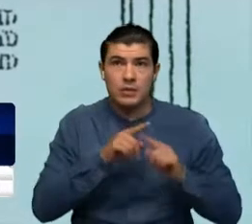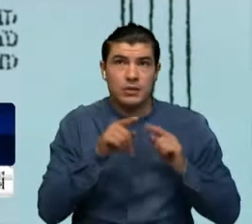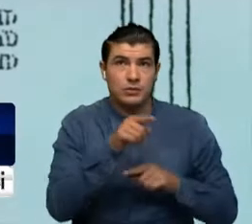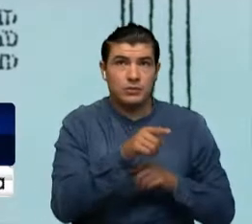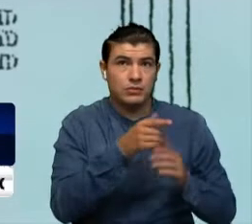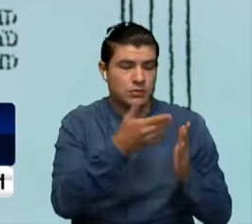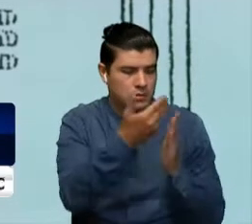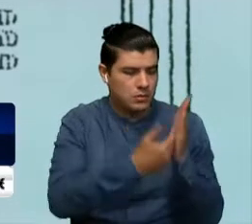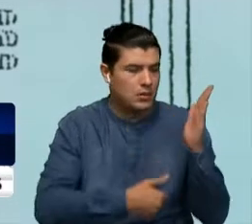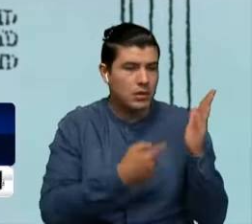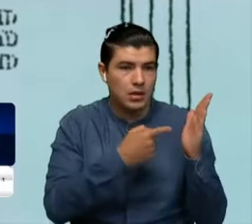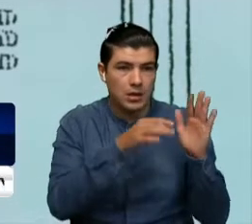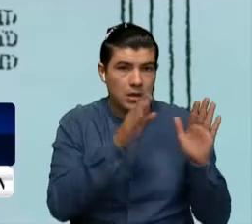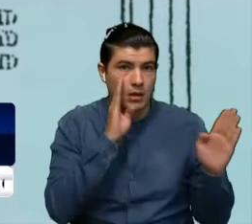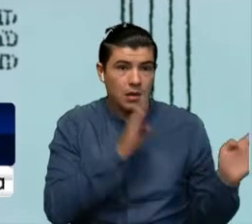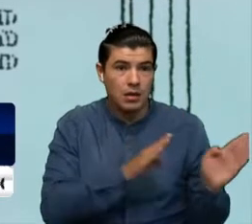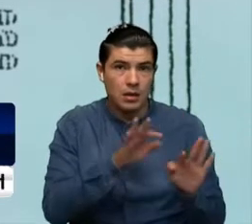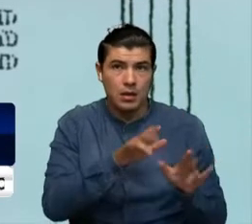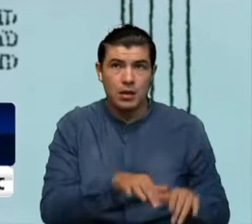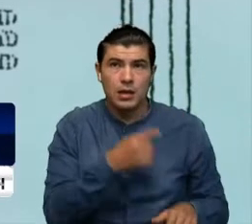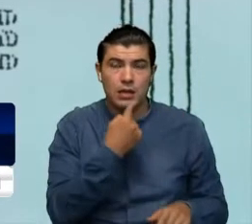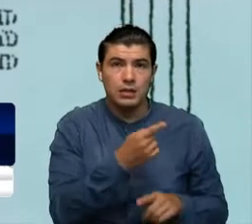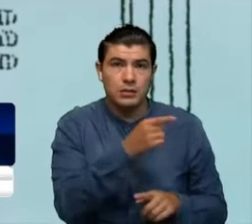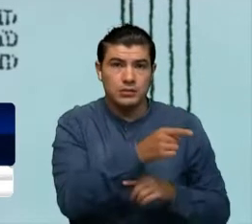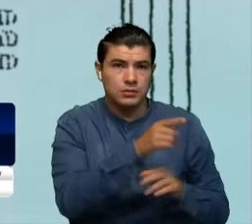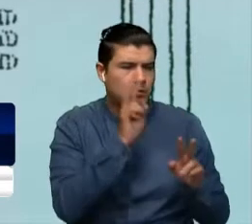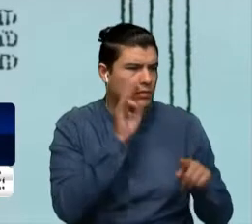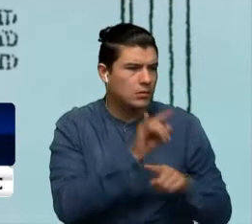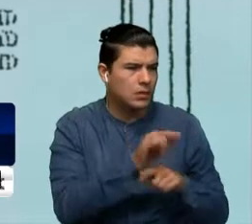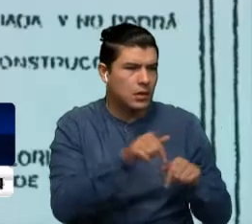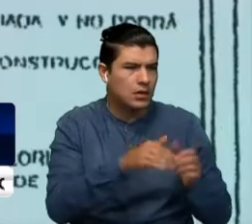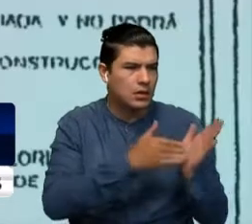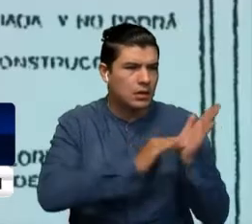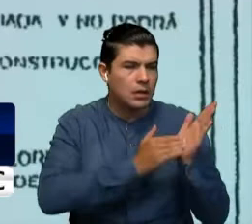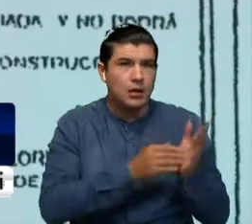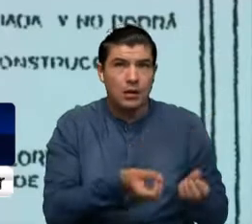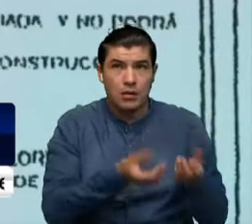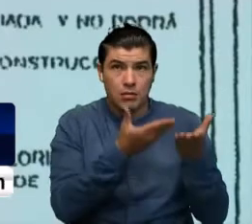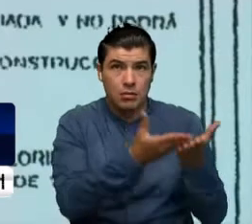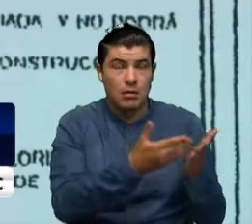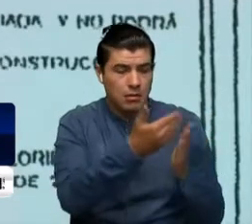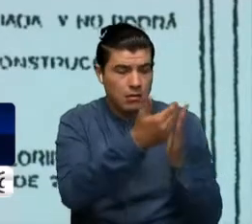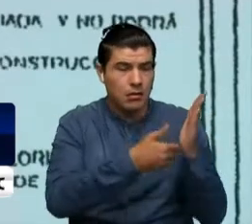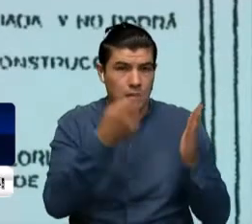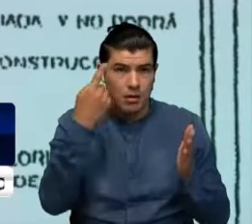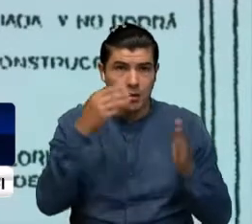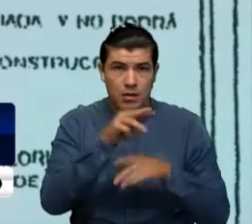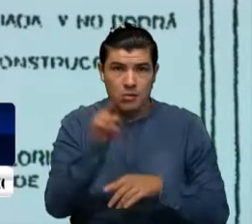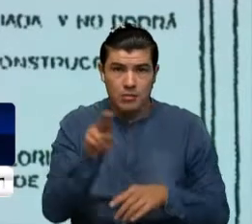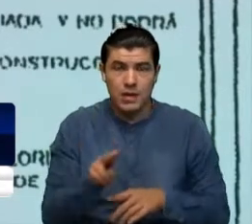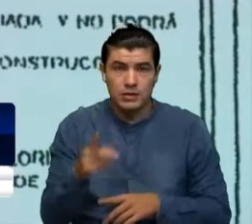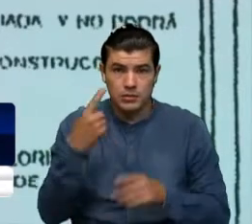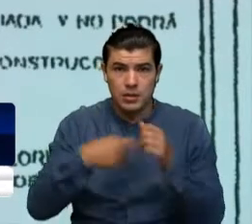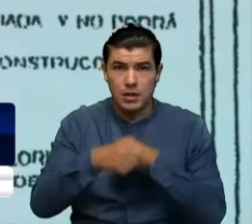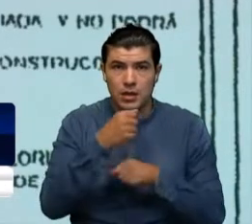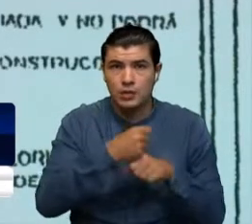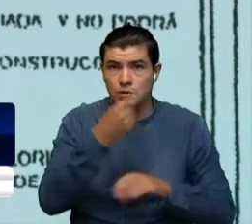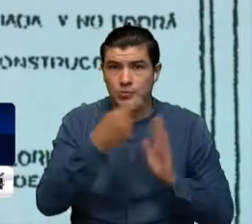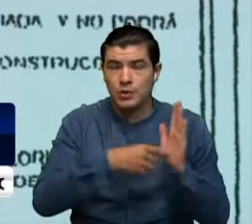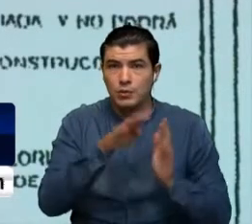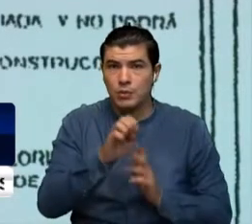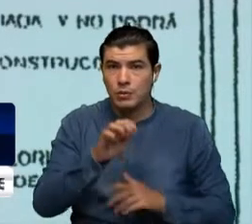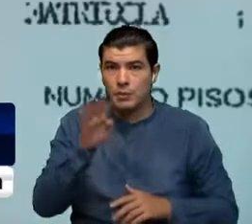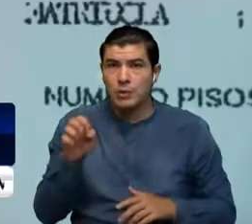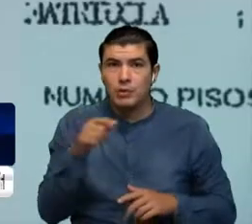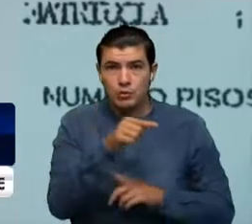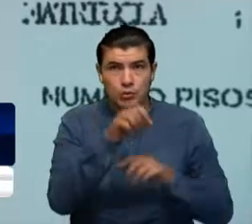reposa en planeación asegura que la curaduría urbana de floridablanca le concedió en marzo de 1999 la licencia